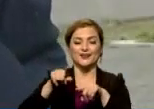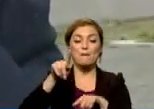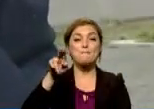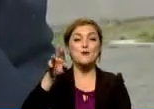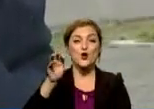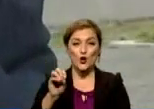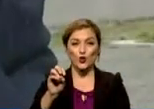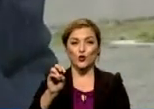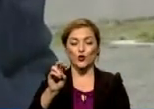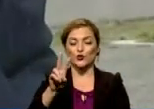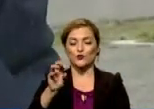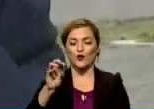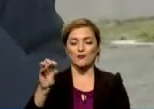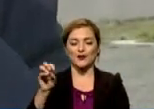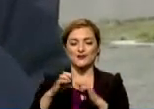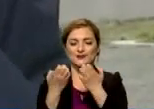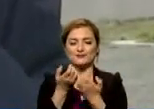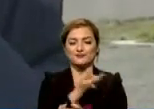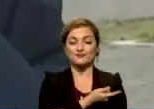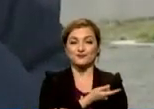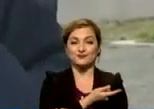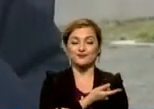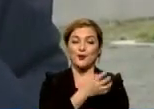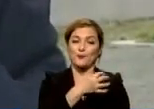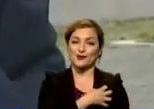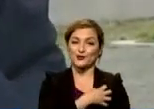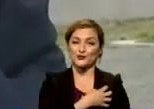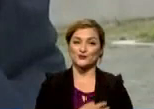acá en el estadio Rodrigo Paz Delgado, Liga